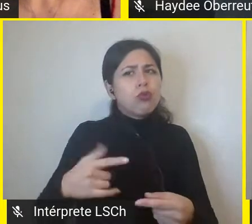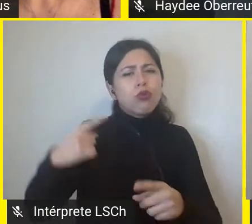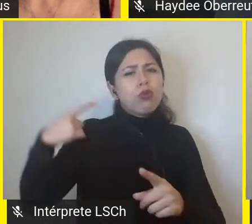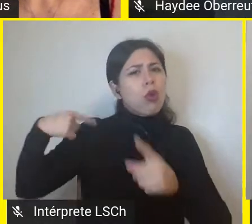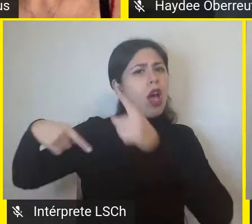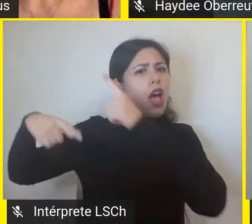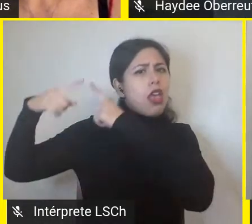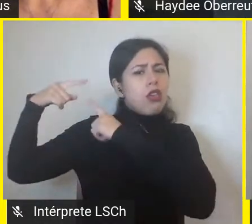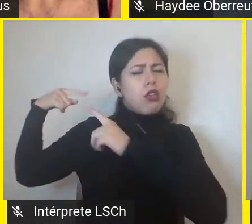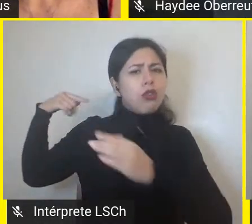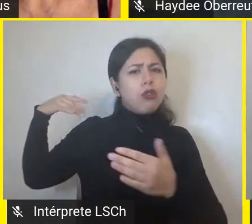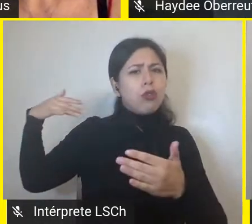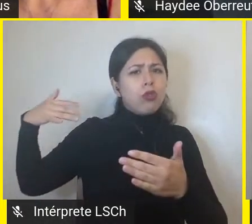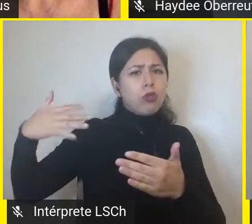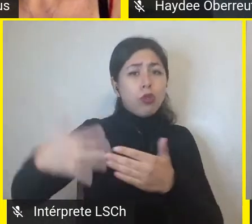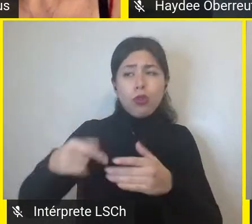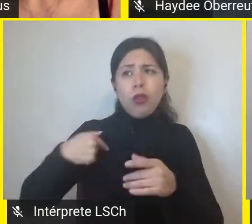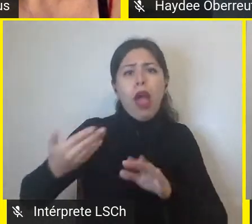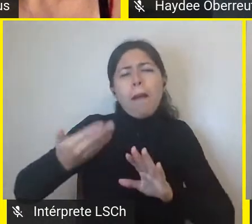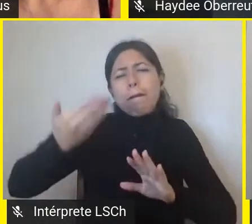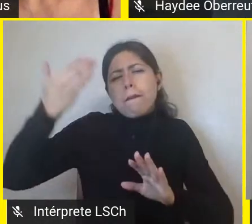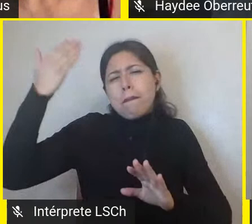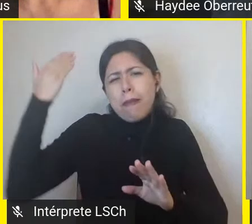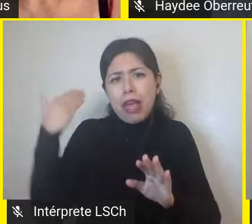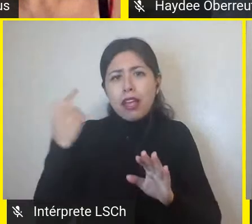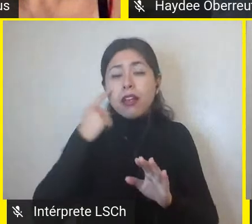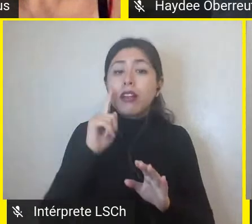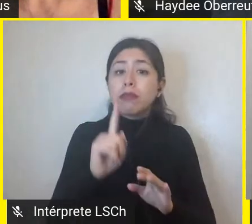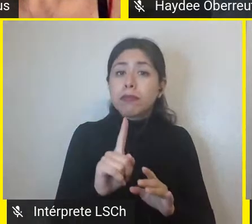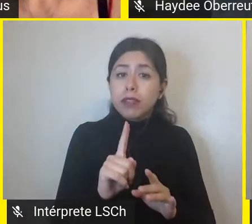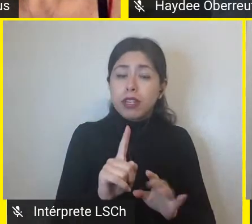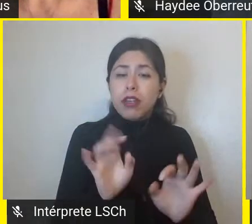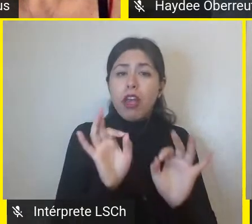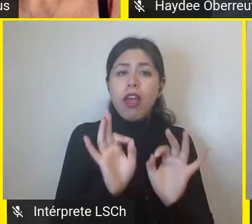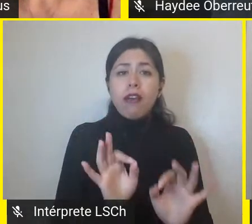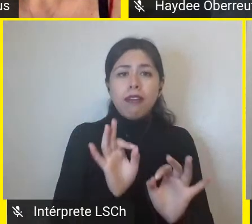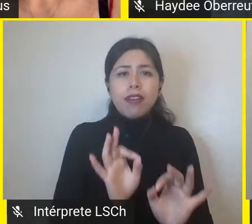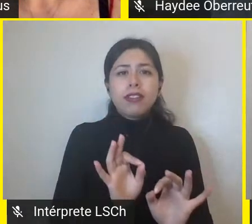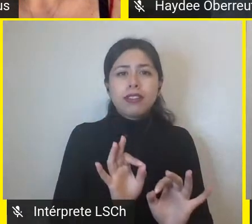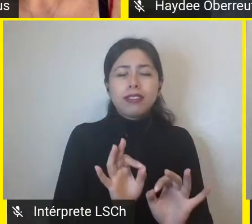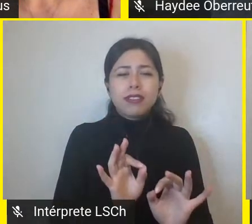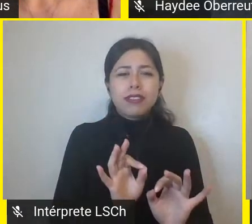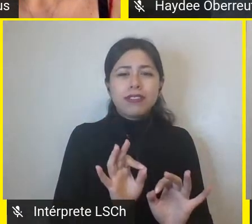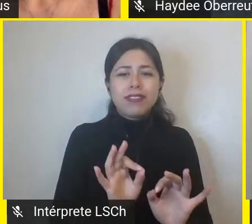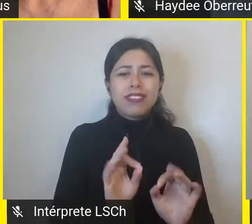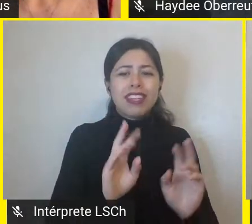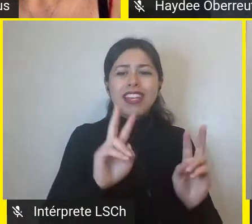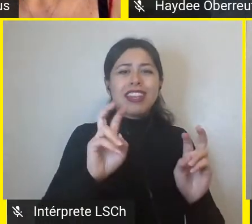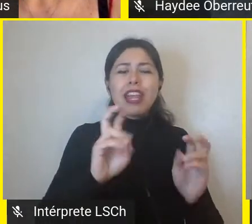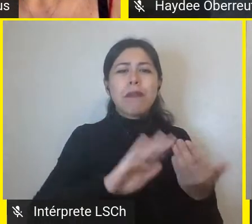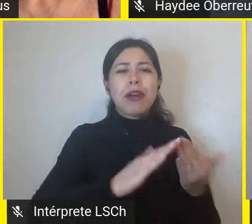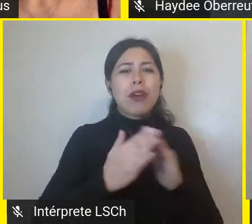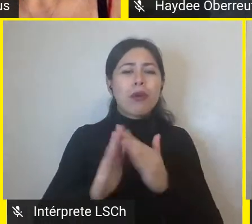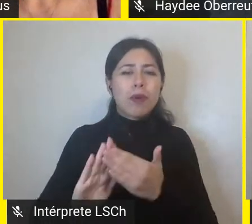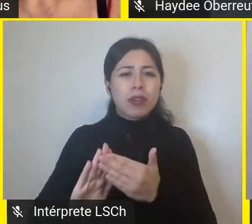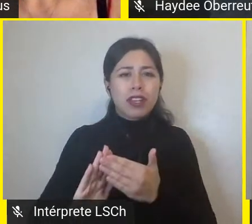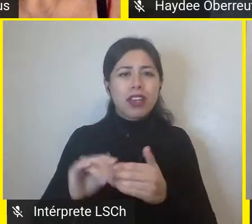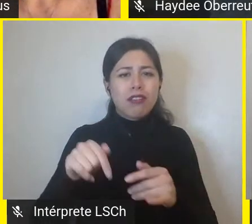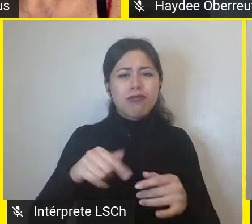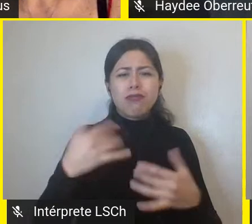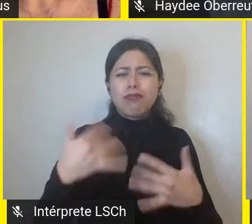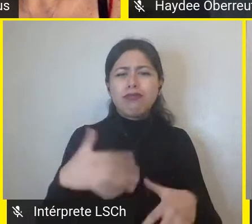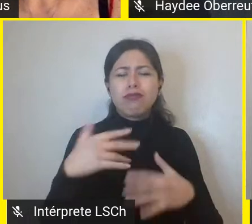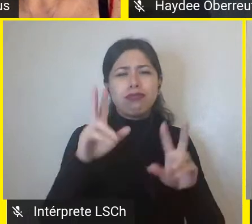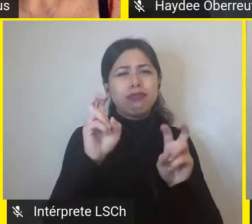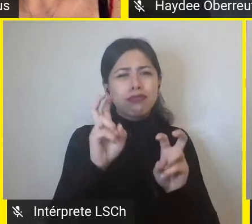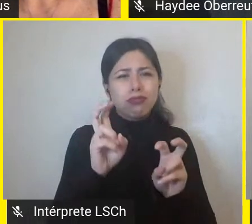todavía. Pero efectivamente la cuestión de la comunidad, que hoy día era el gran tema, ¿no? Sí, se